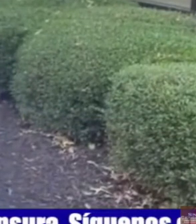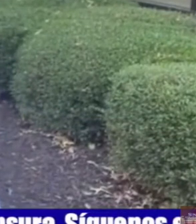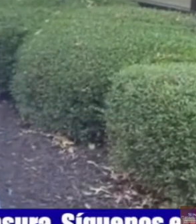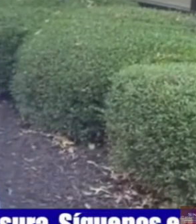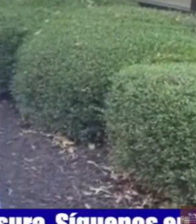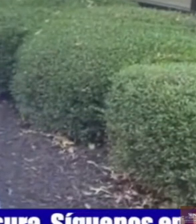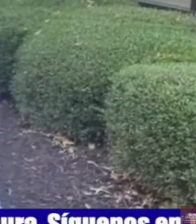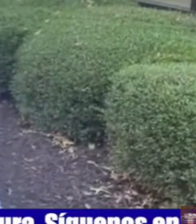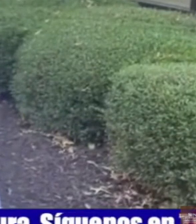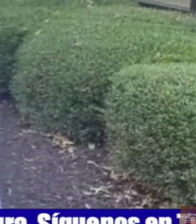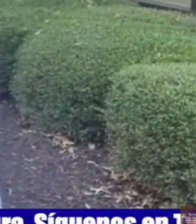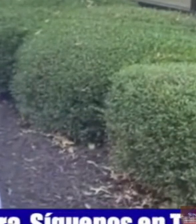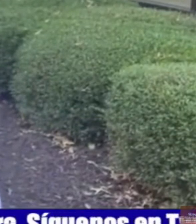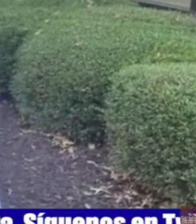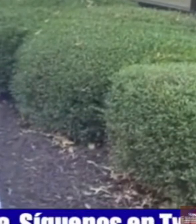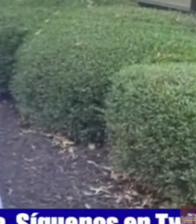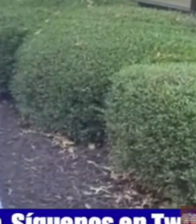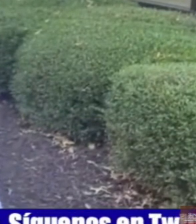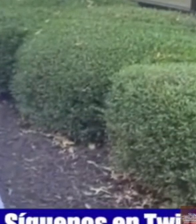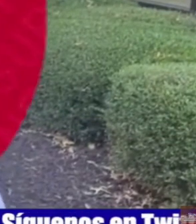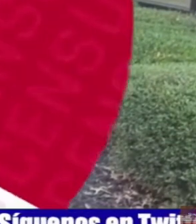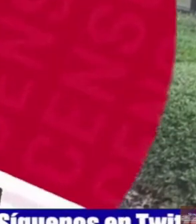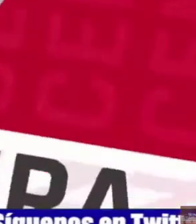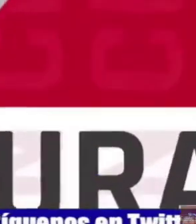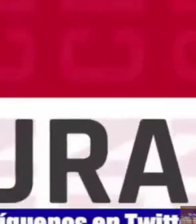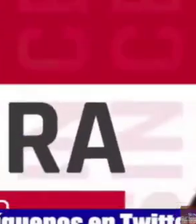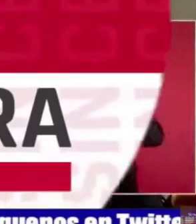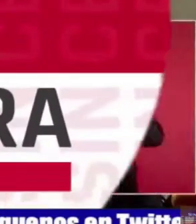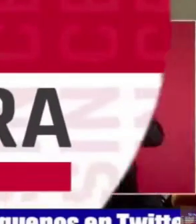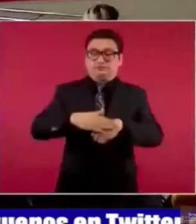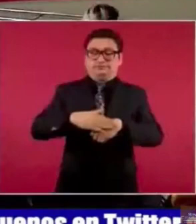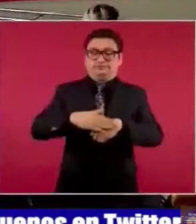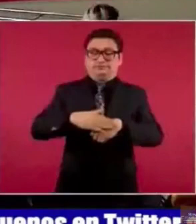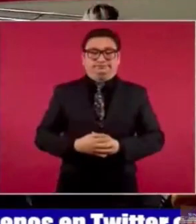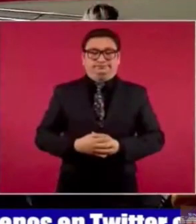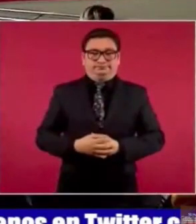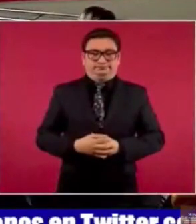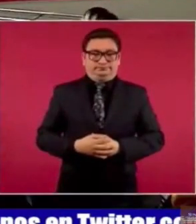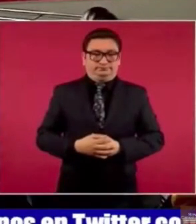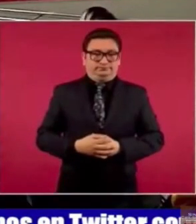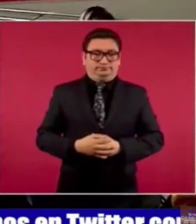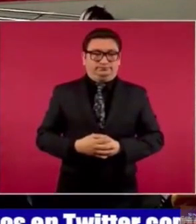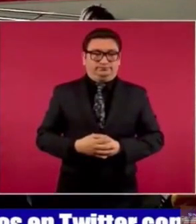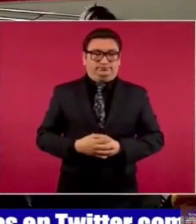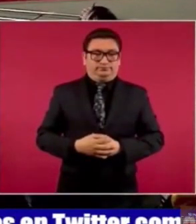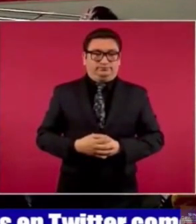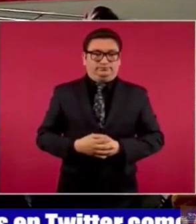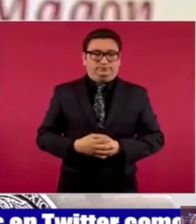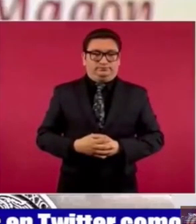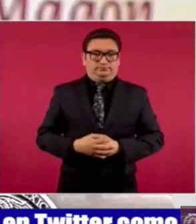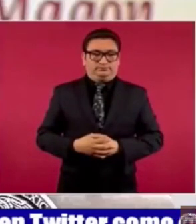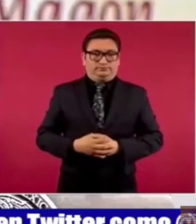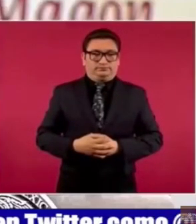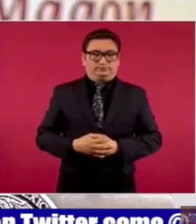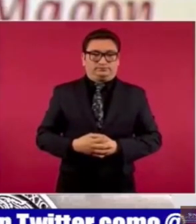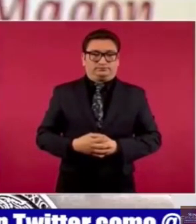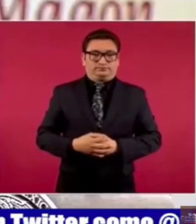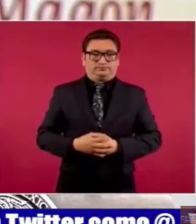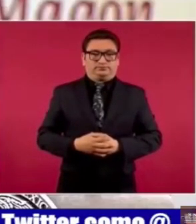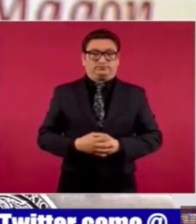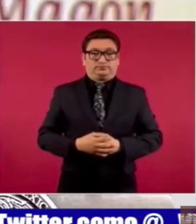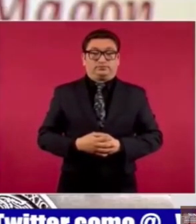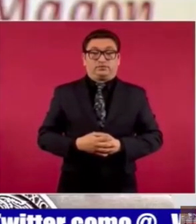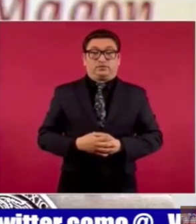declaraciones del subsecretario Mejía Verdeja. Ha trascendido que hay una orden